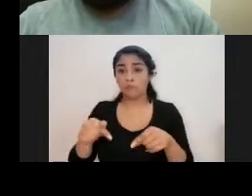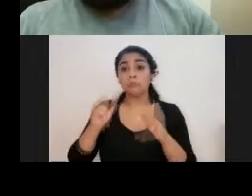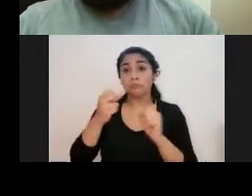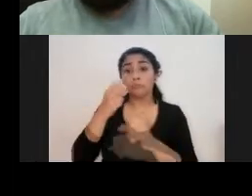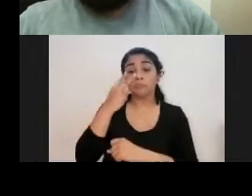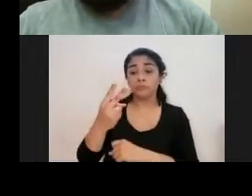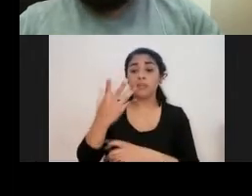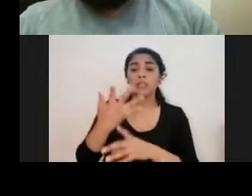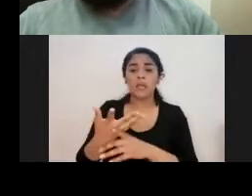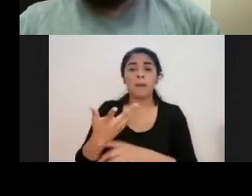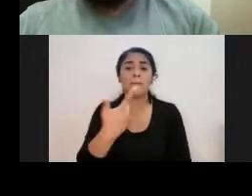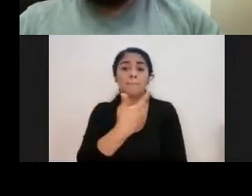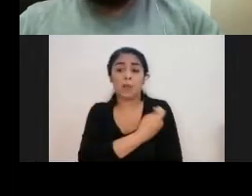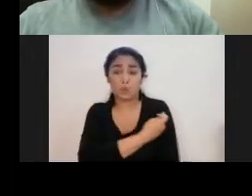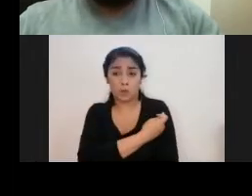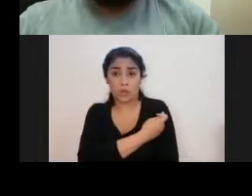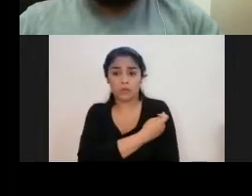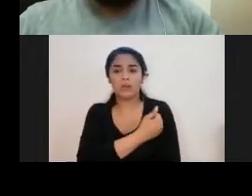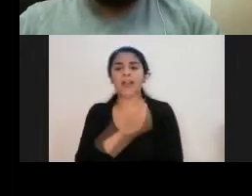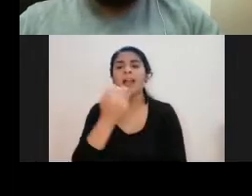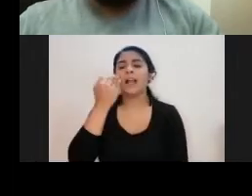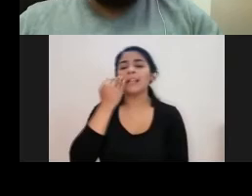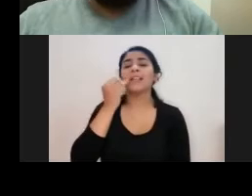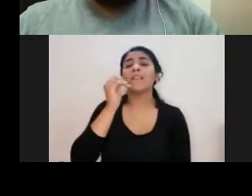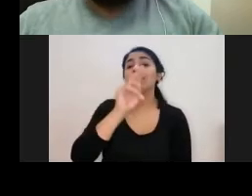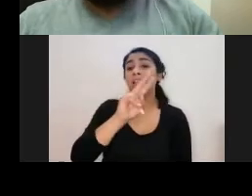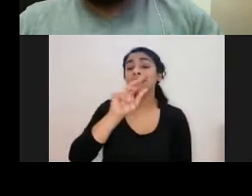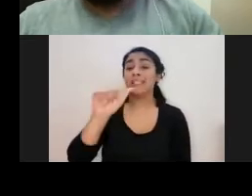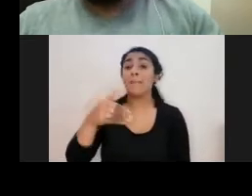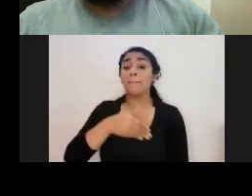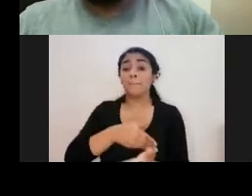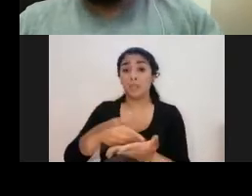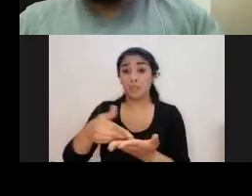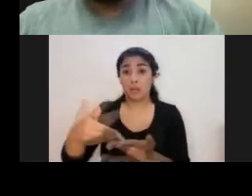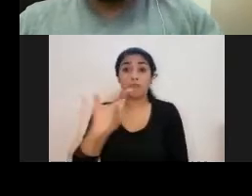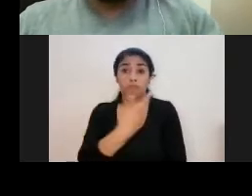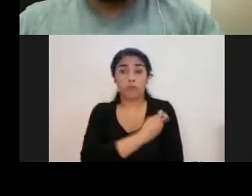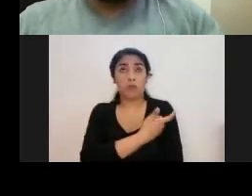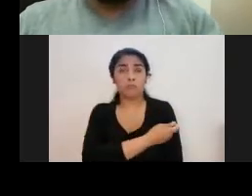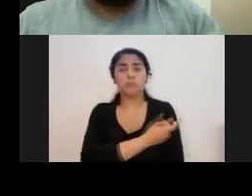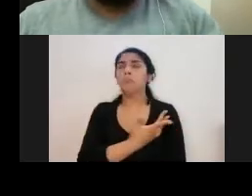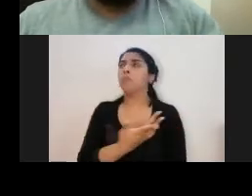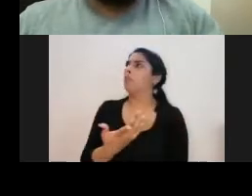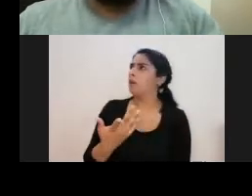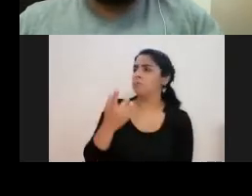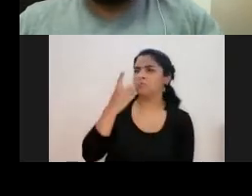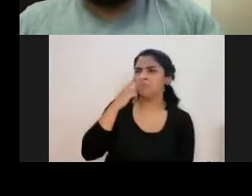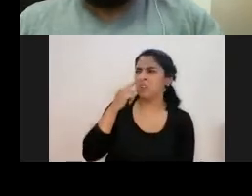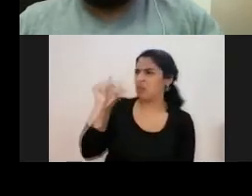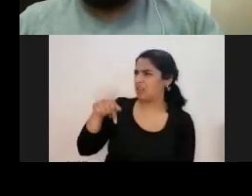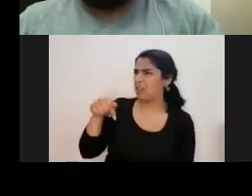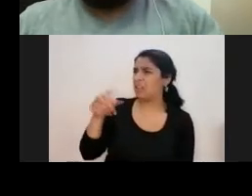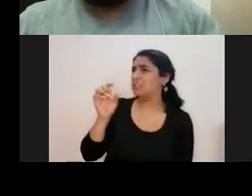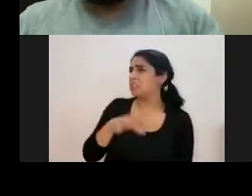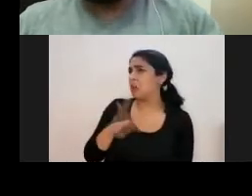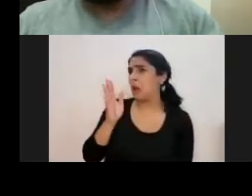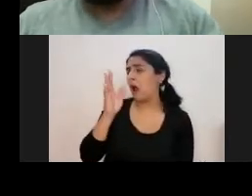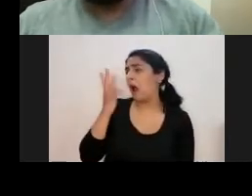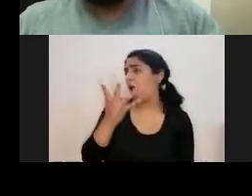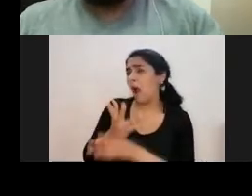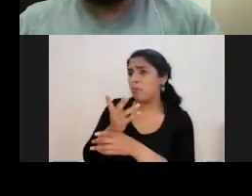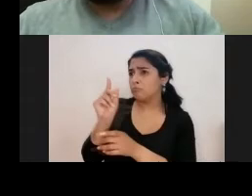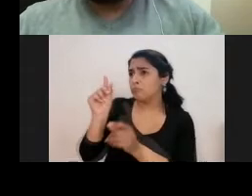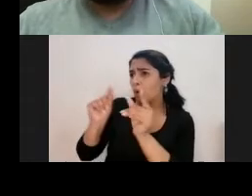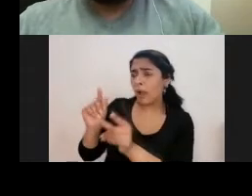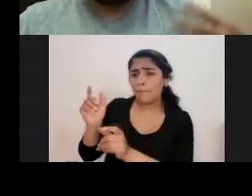administrado casi 26 millones de dosis. Nosotros podemos decir, bueno, pero si no hay tantos habitantes en nuestro país. Y eso es verdad, pero eso